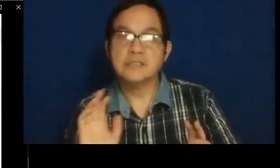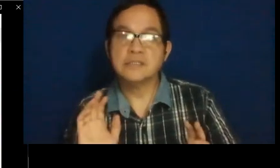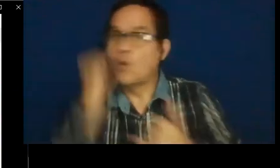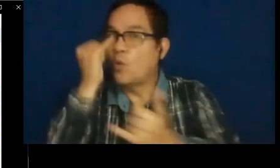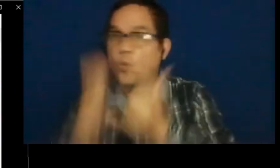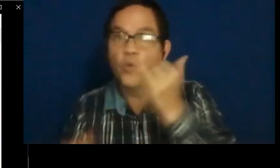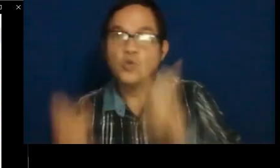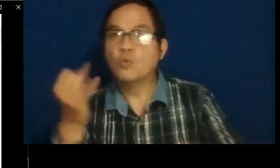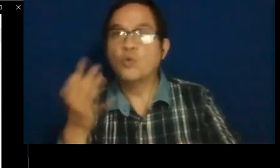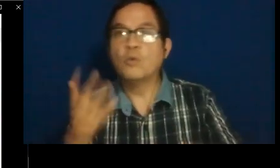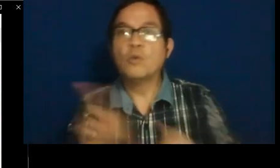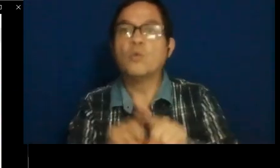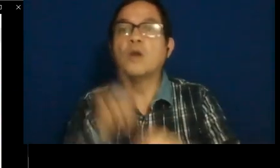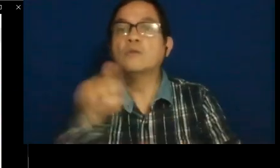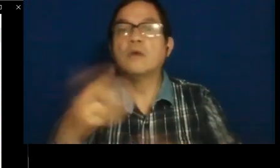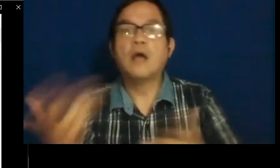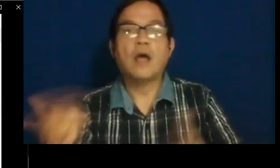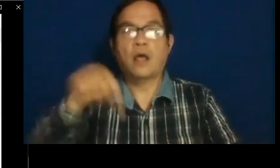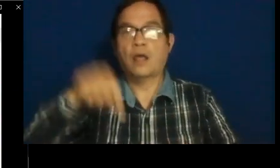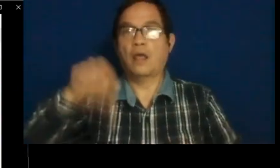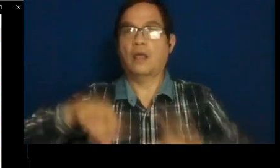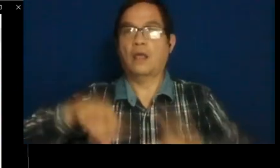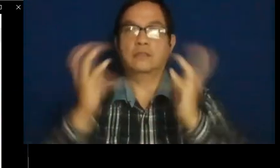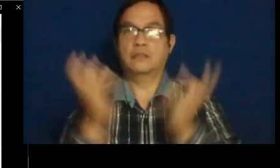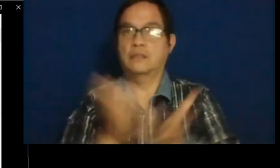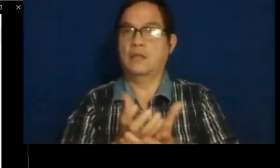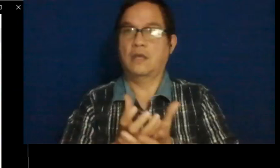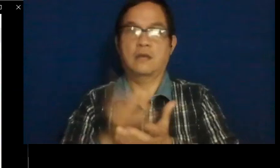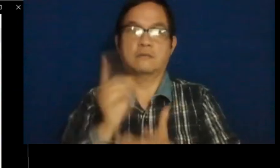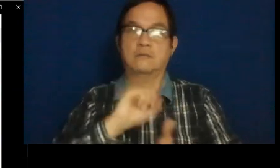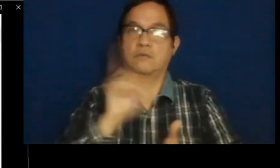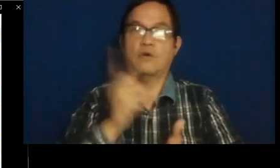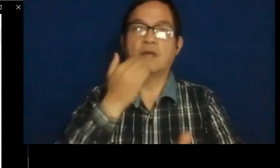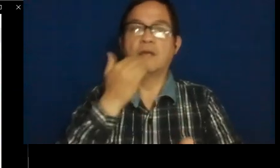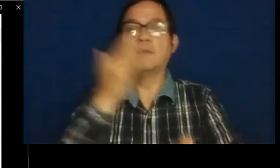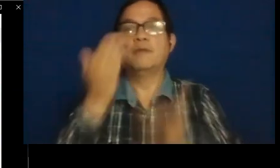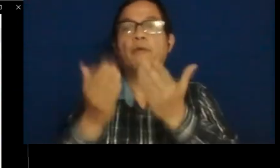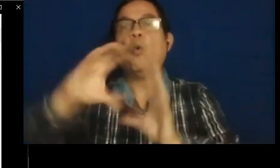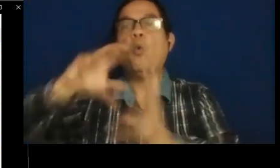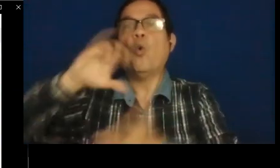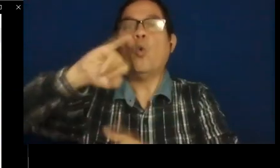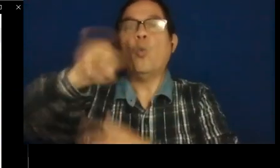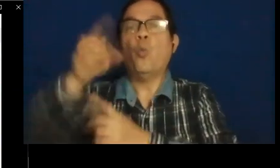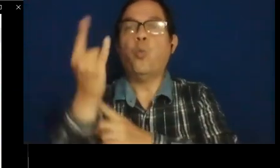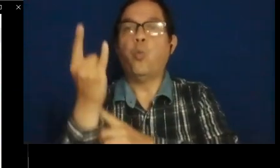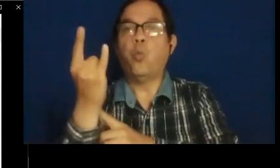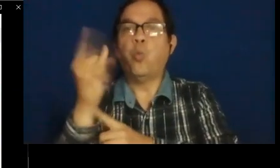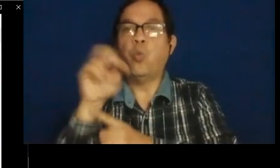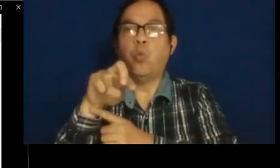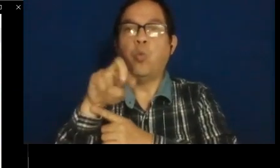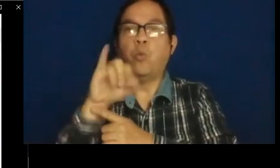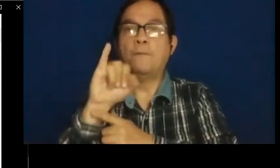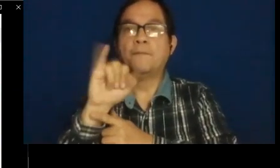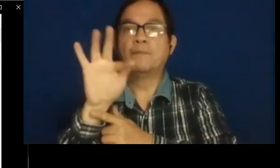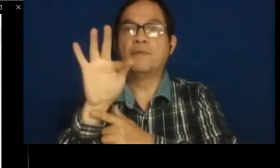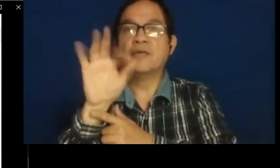a trabajar el simulador en la Tierra, sino va a trabajarlo con los parámetros de Júpiter. Entonces mucho ojo con esto, sobre todo cuando